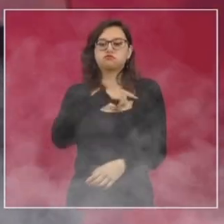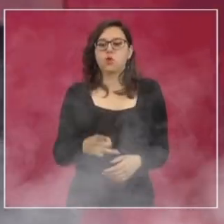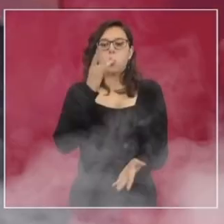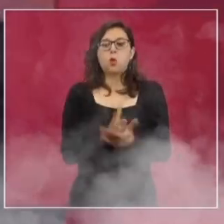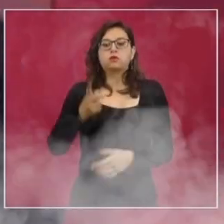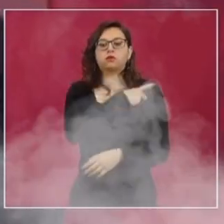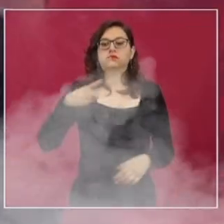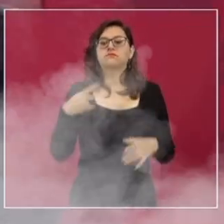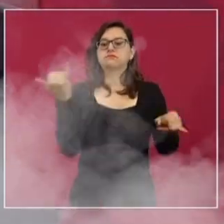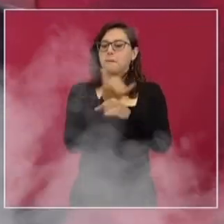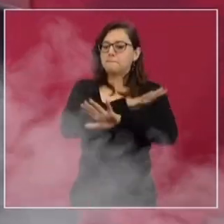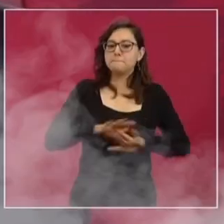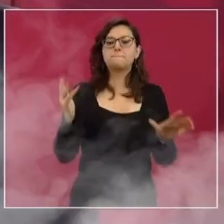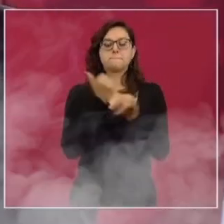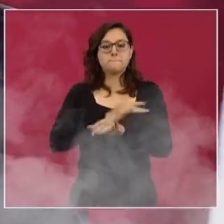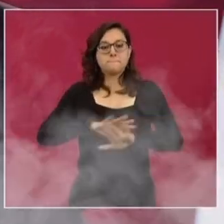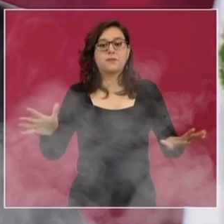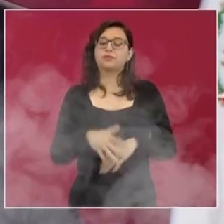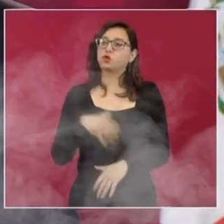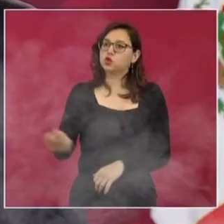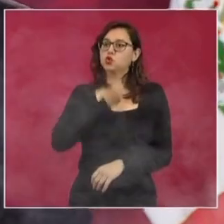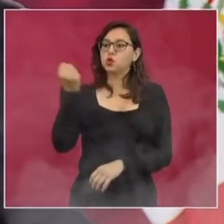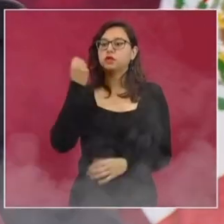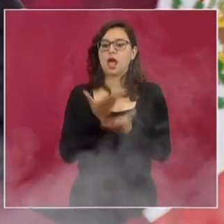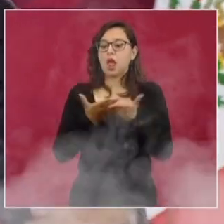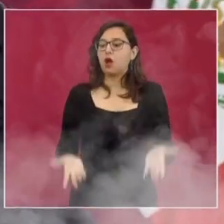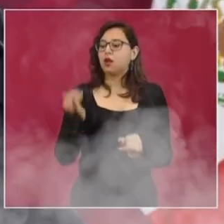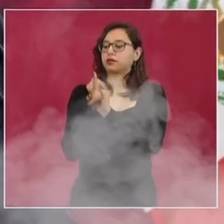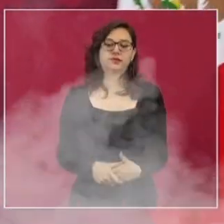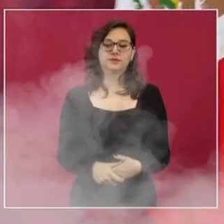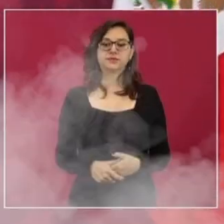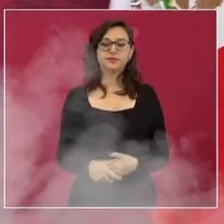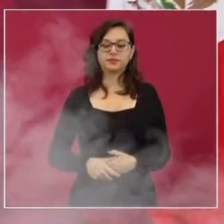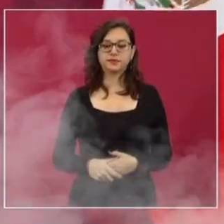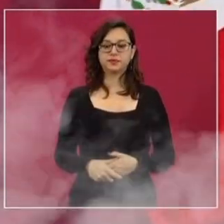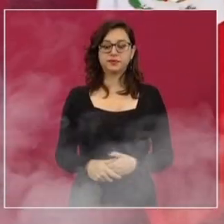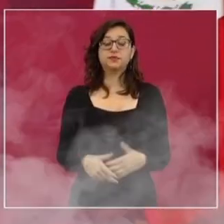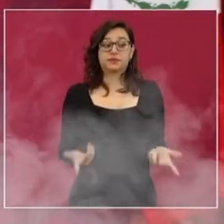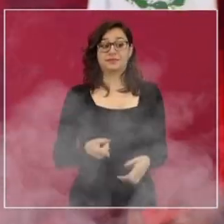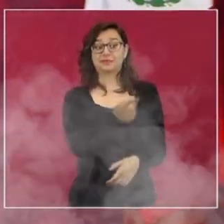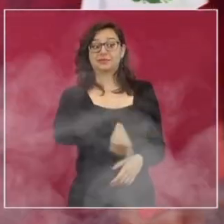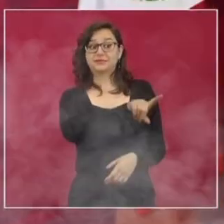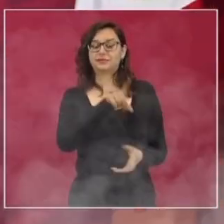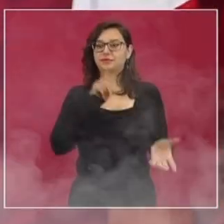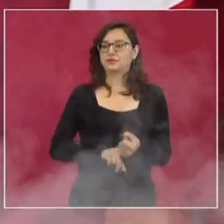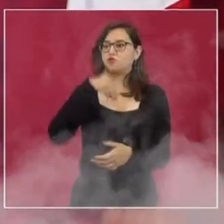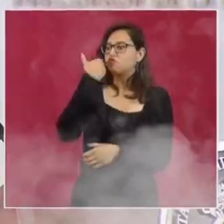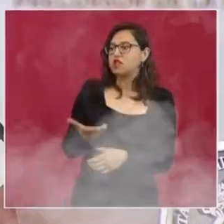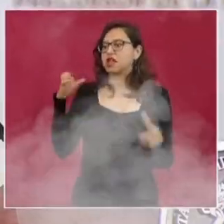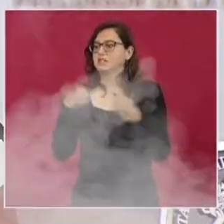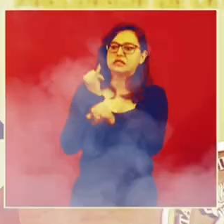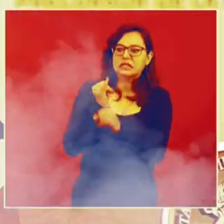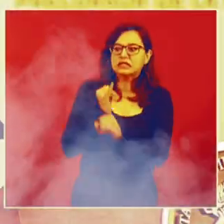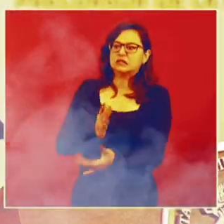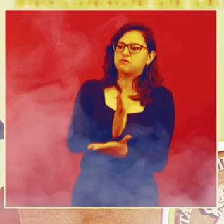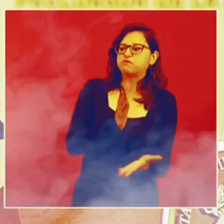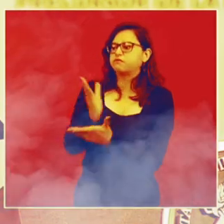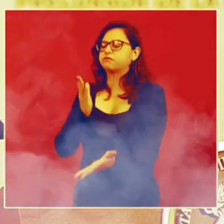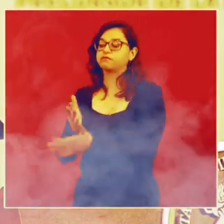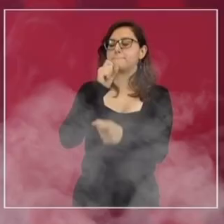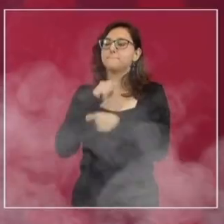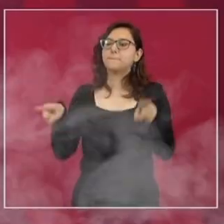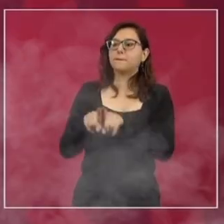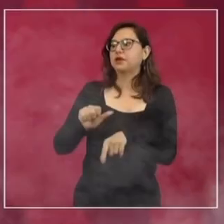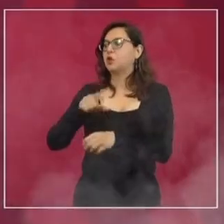Y qué bien que existen las benditas redes sociales, aún cuando han querido controlarlas, manipularlas, ¿no?, con bots, también